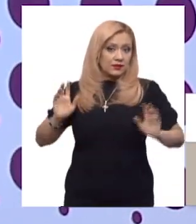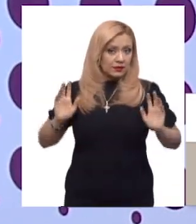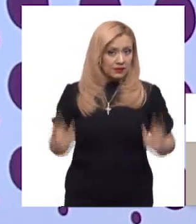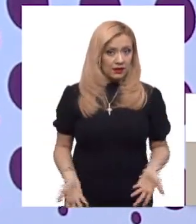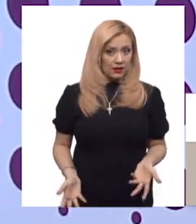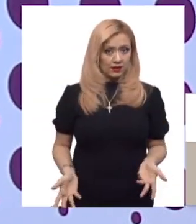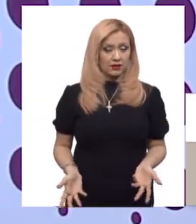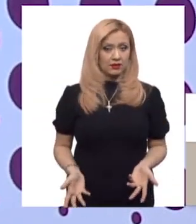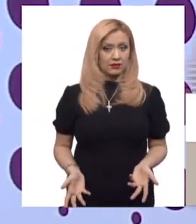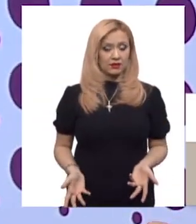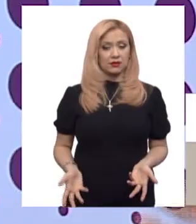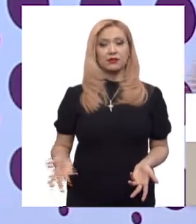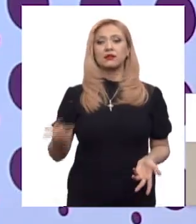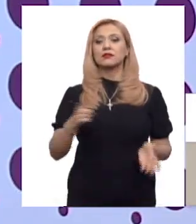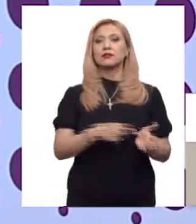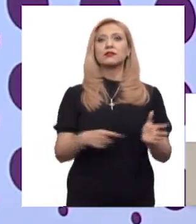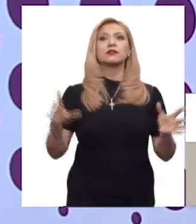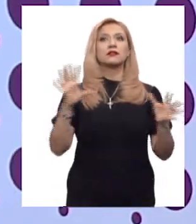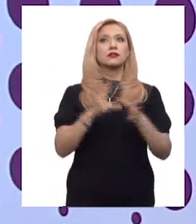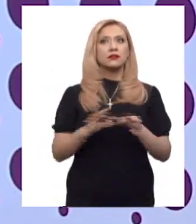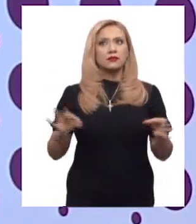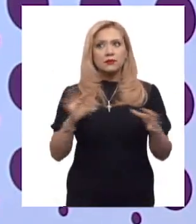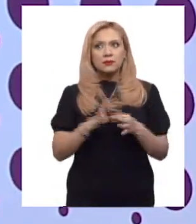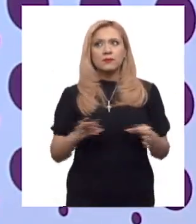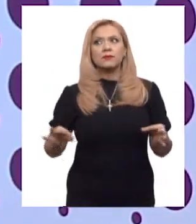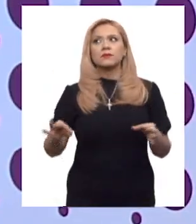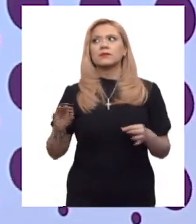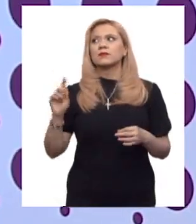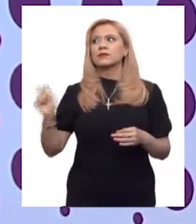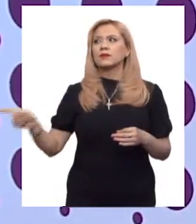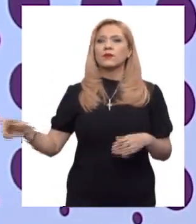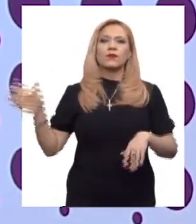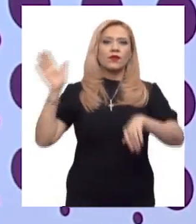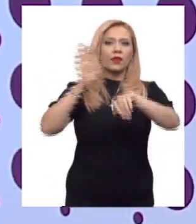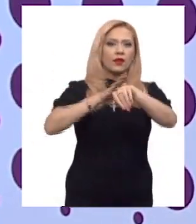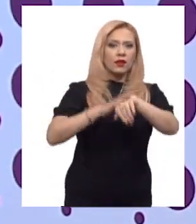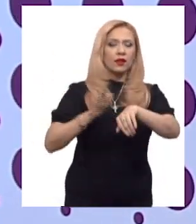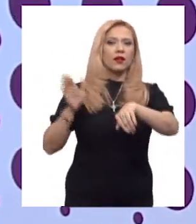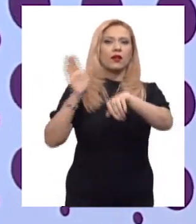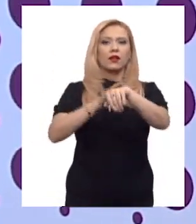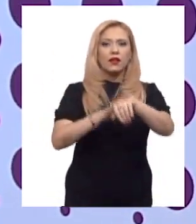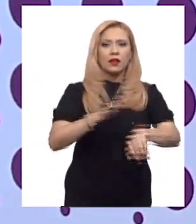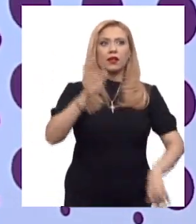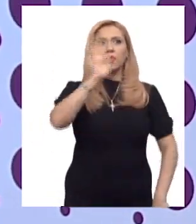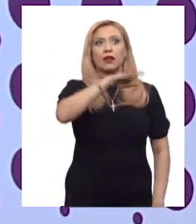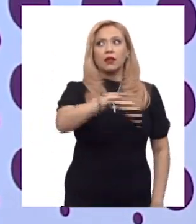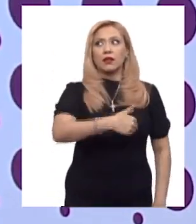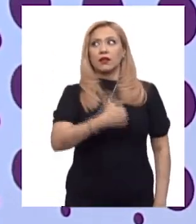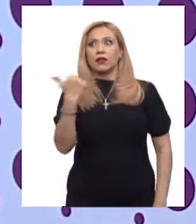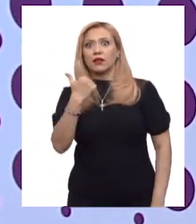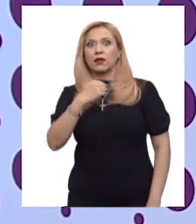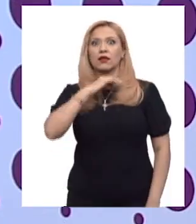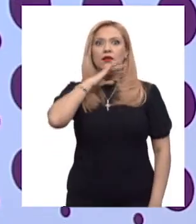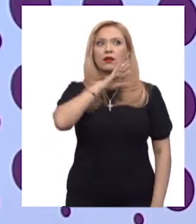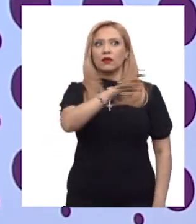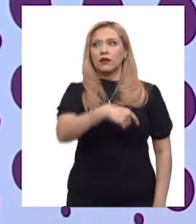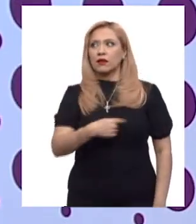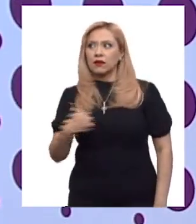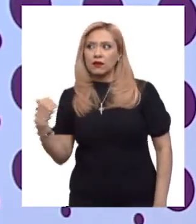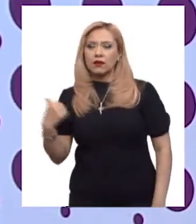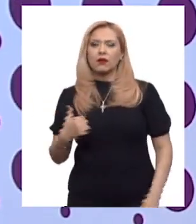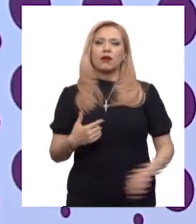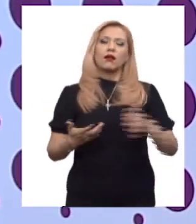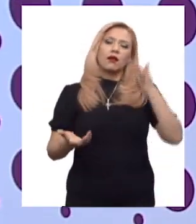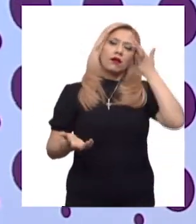ley que defina los alertadores, que incluya no solamente las alertas por actos de corrupción, también por violaciones a derechos humanos,